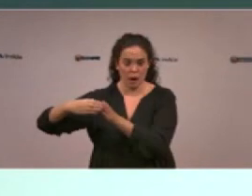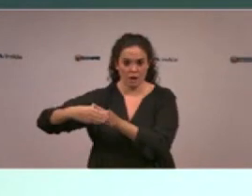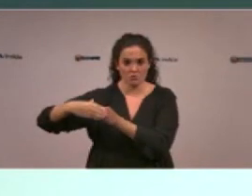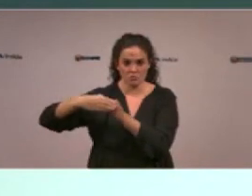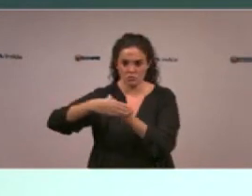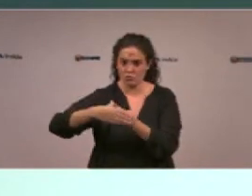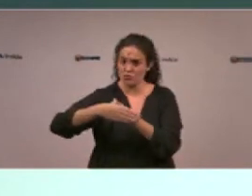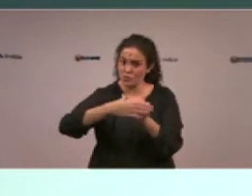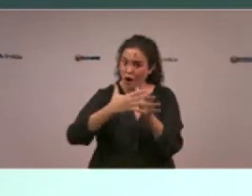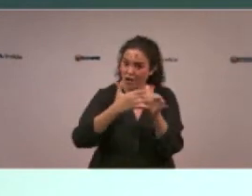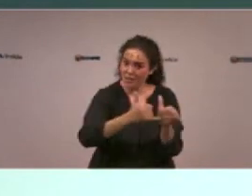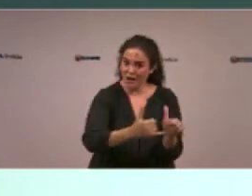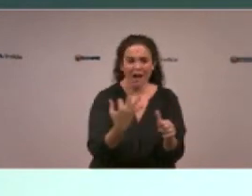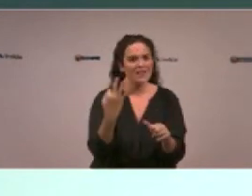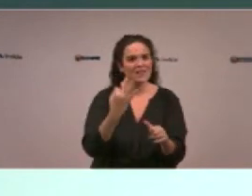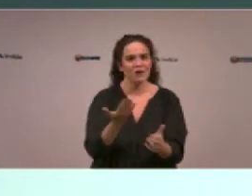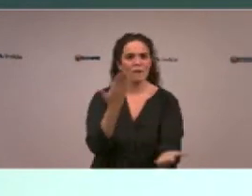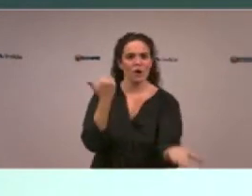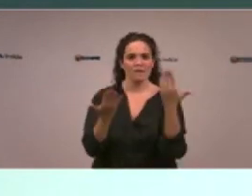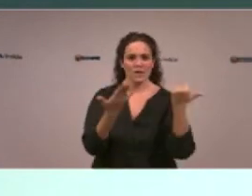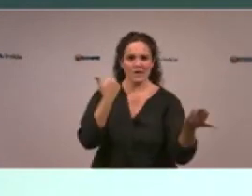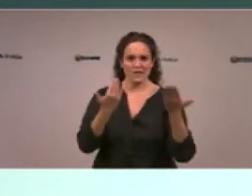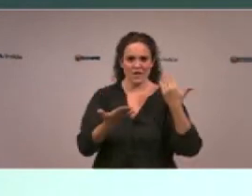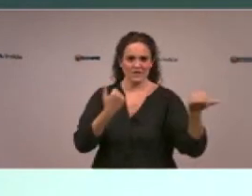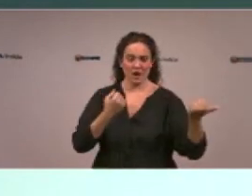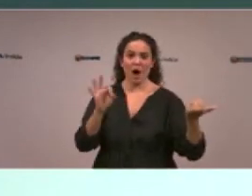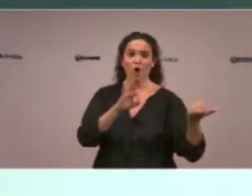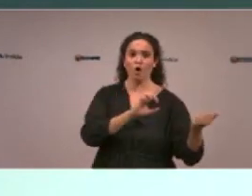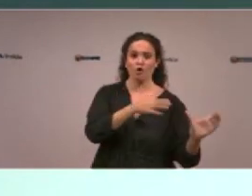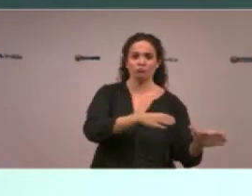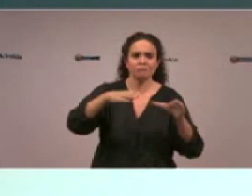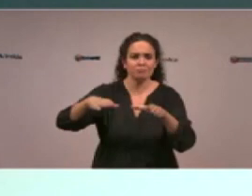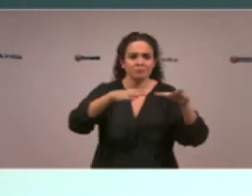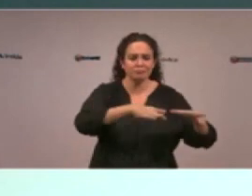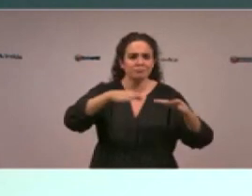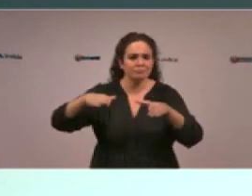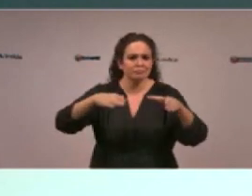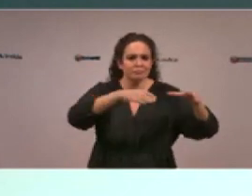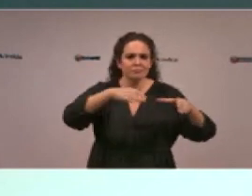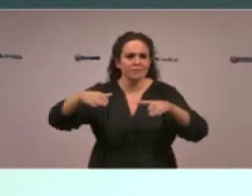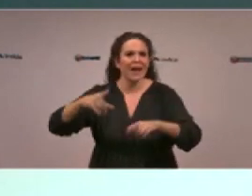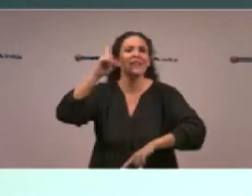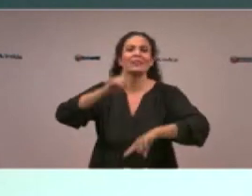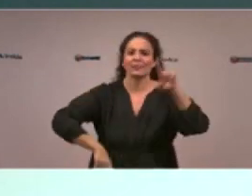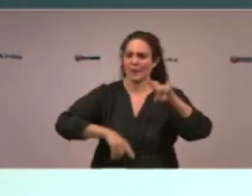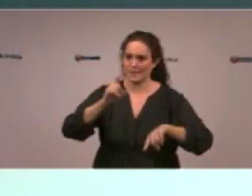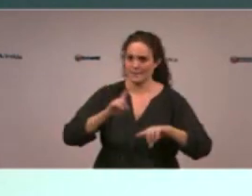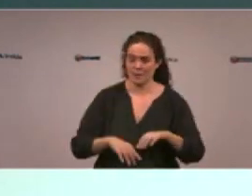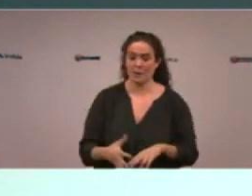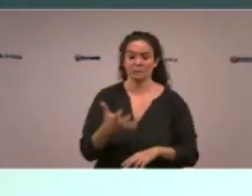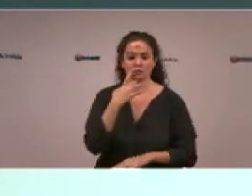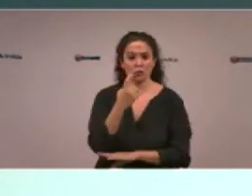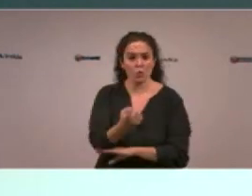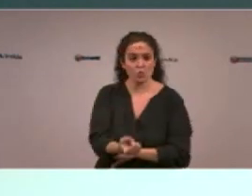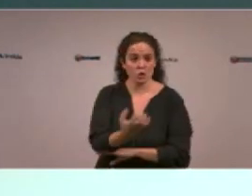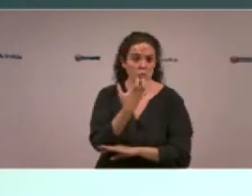garantizada la desestiva de toda esa carga o la estiva con la carga de lo que haya en el puerto, y que si un puerto determinado